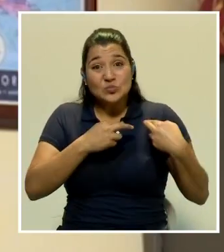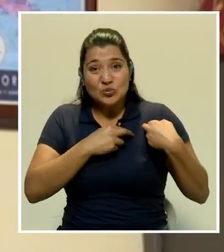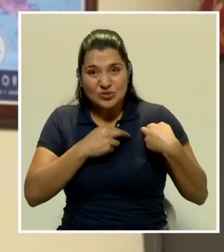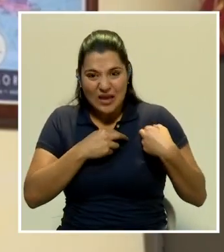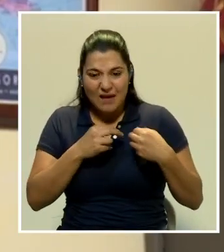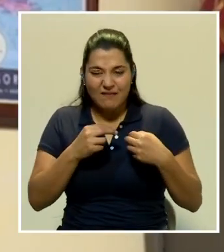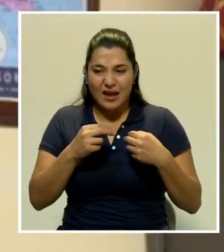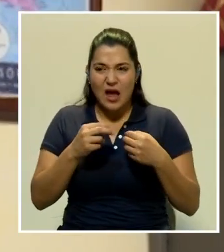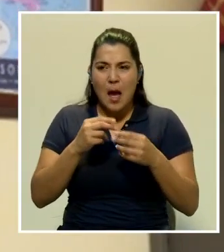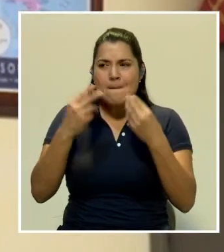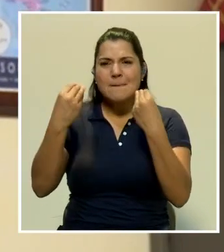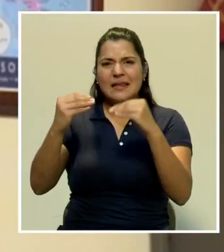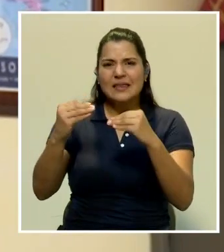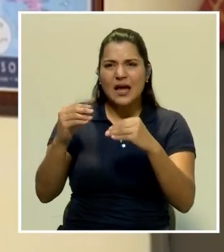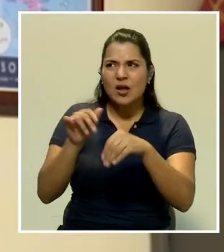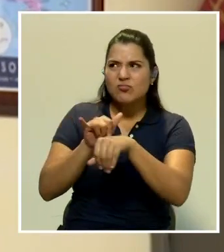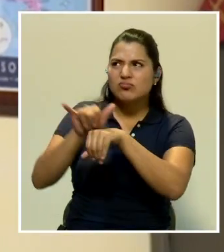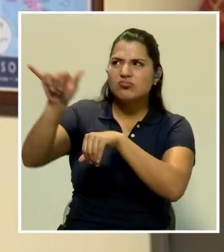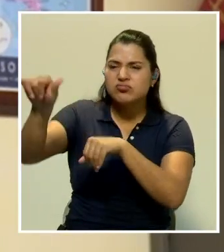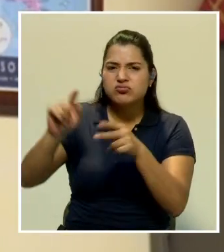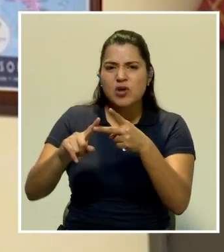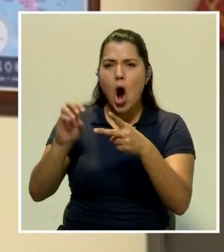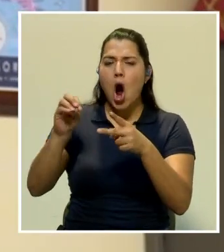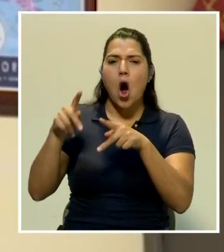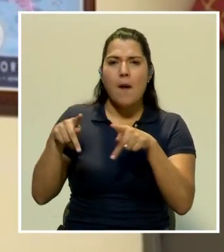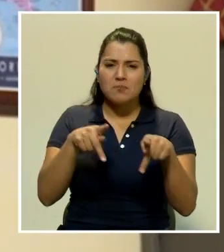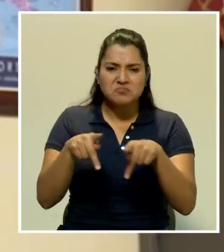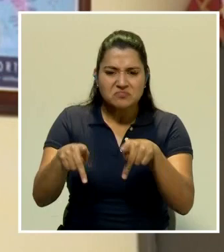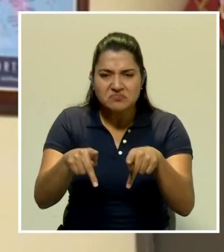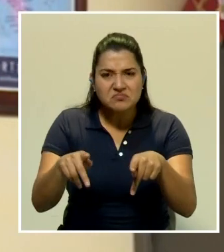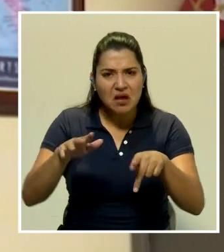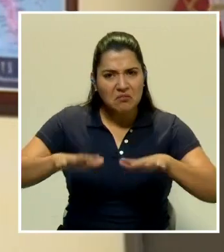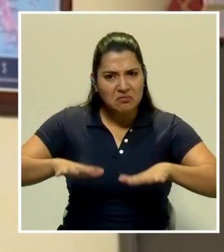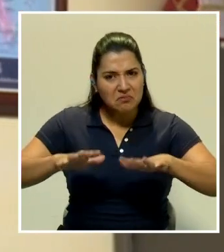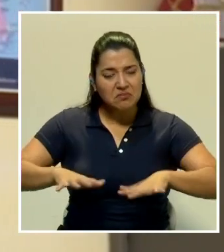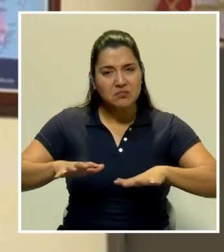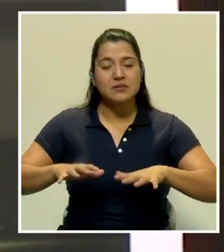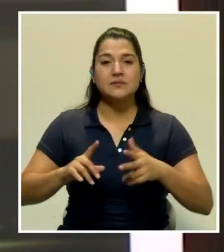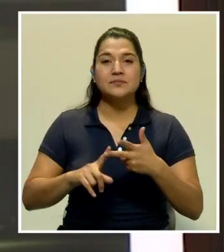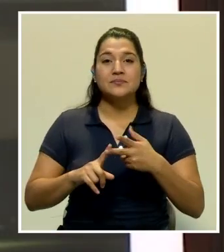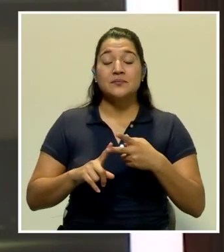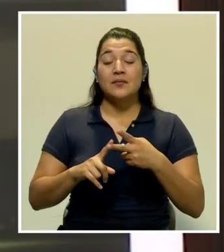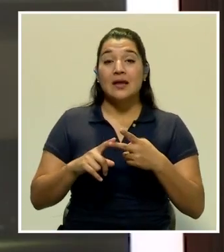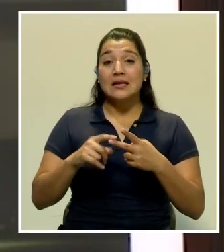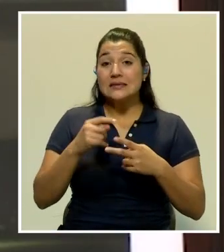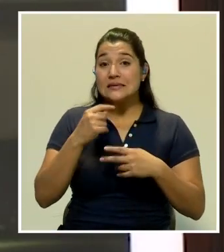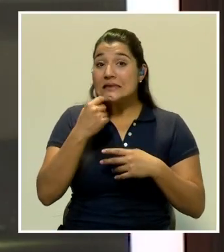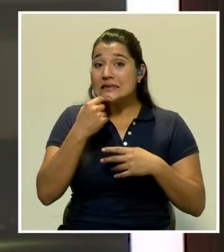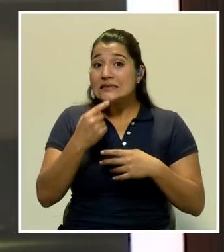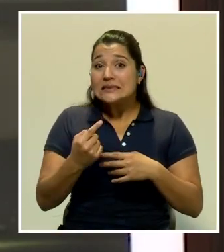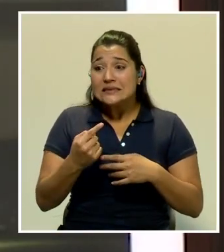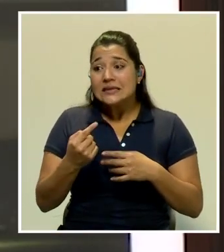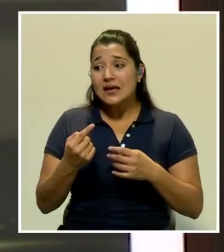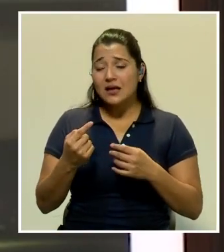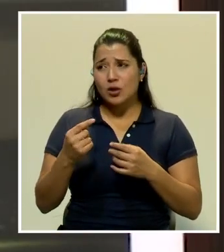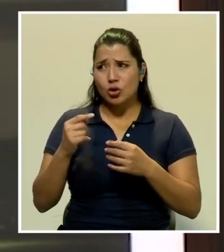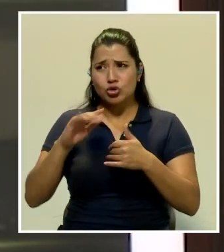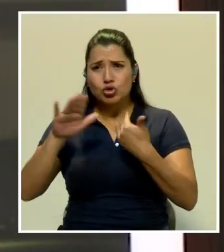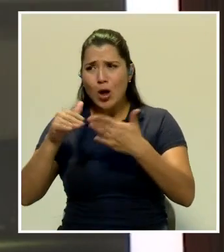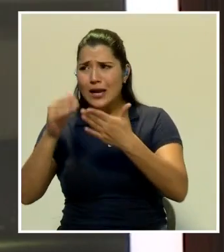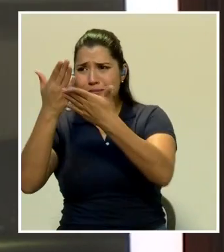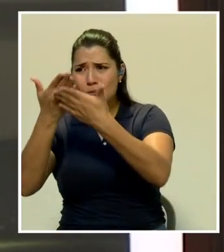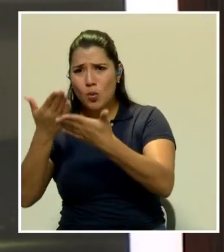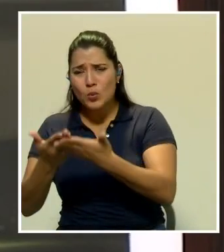las propuestas para reactivar la economía presentadas por el gobierno de la República, sobre todo en el sector turismo, no se ven reflejadas en